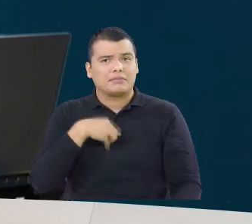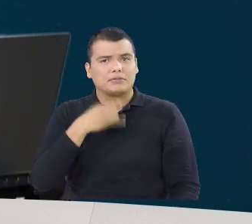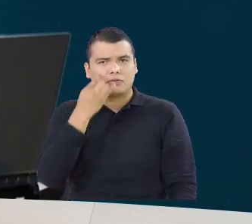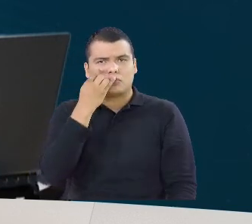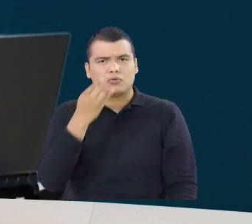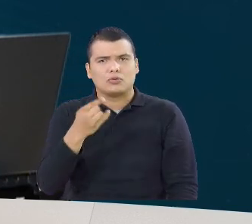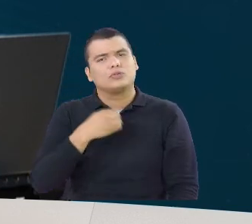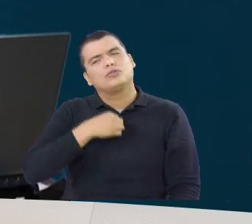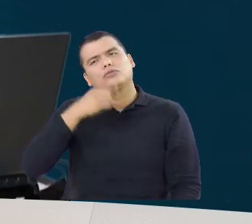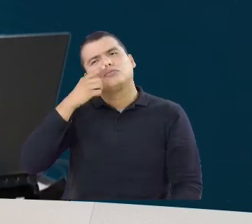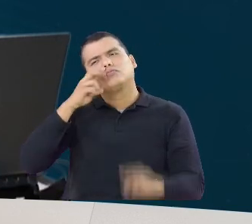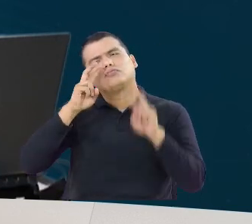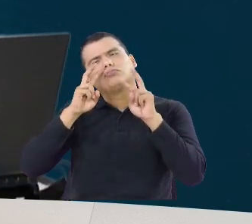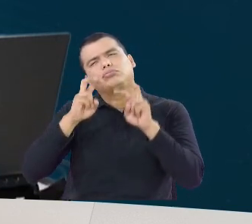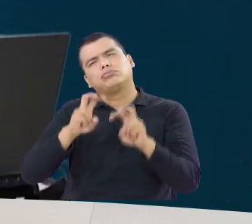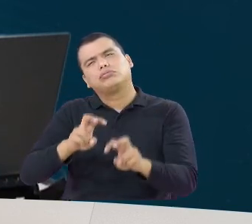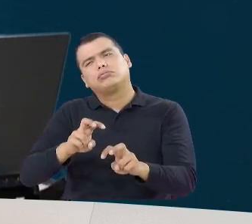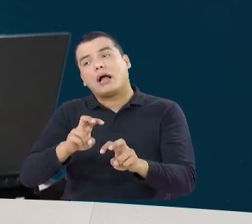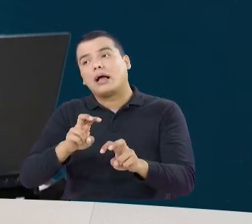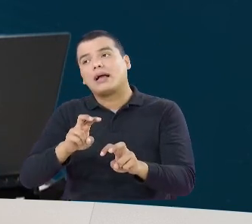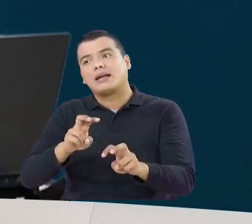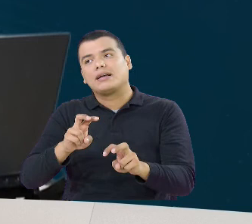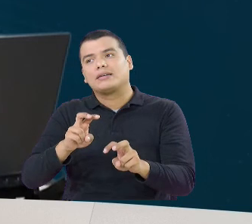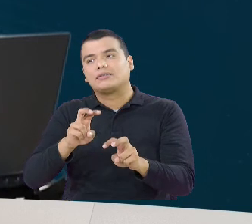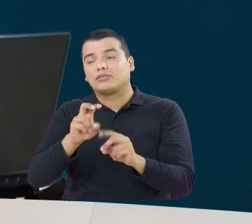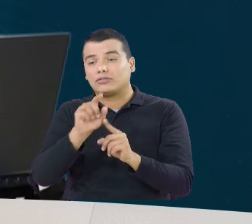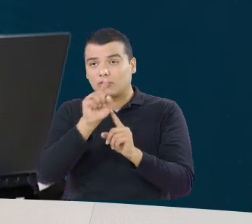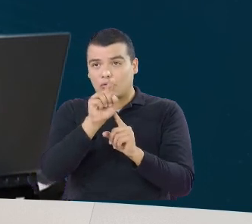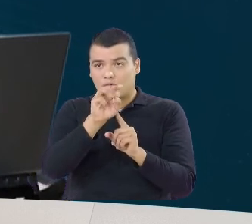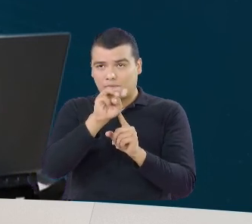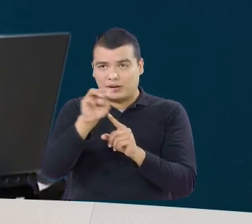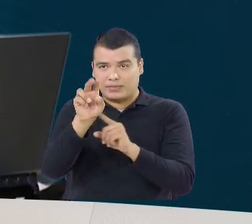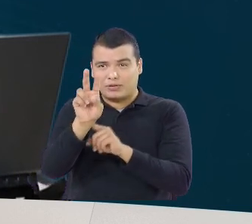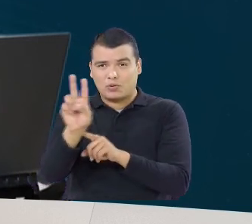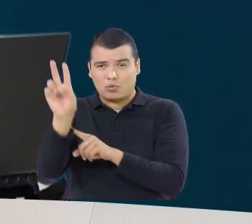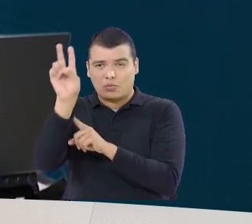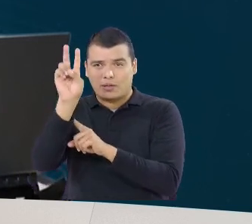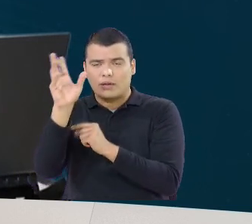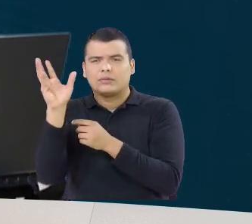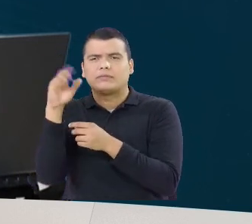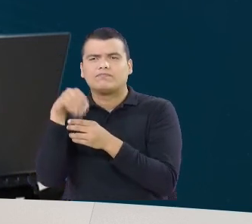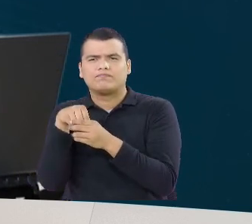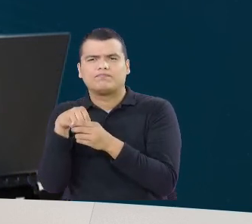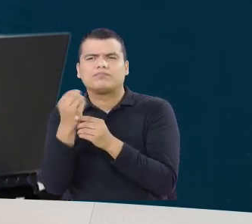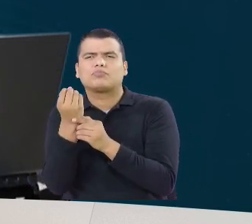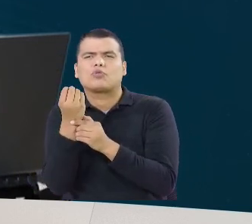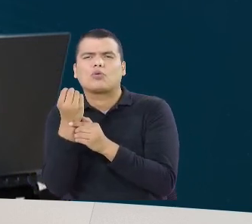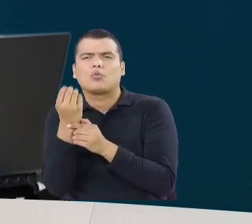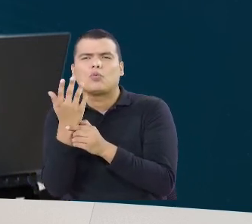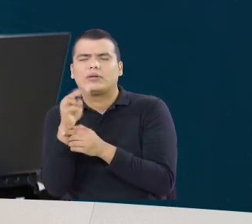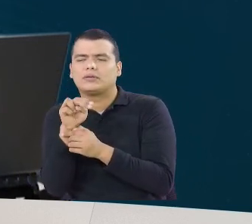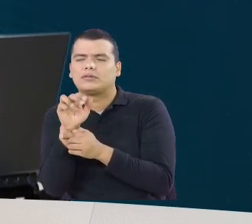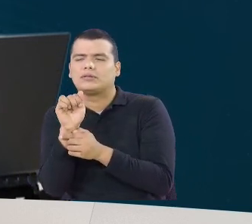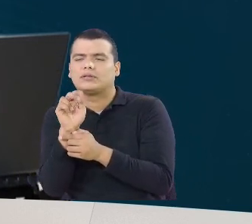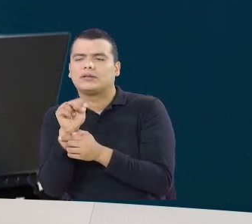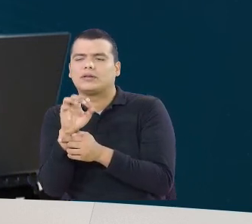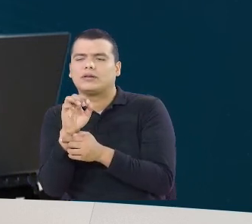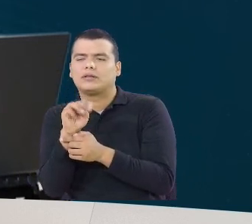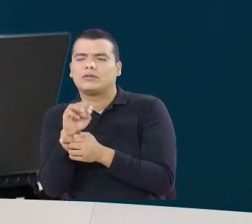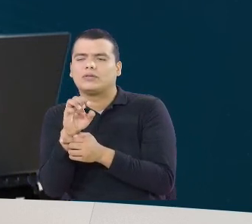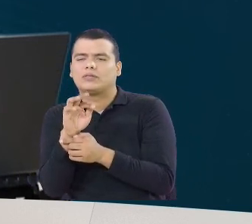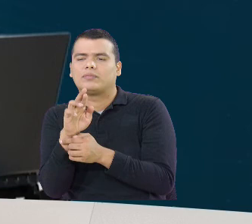internet y miré que en 1 milímetro cuadrado caben según eso que muestran en ese